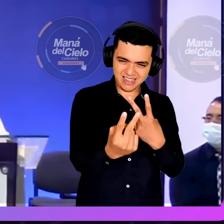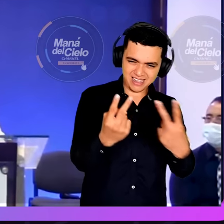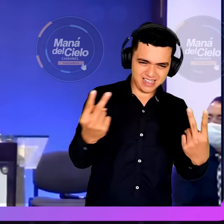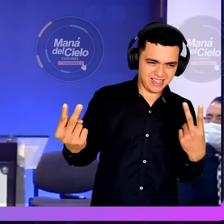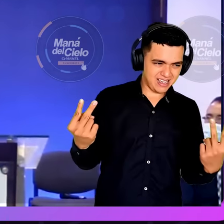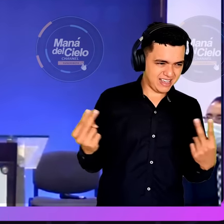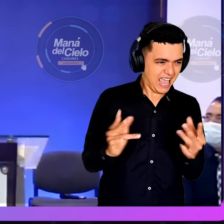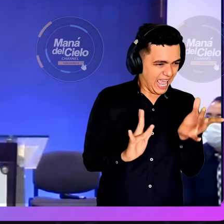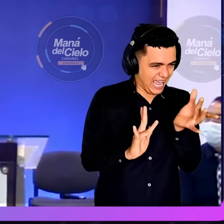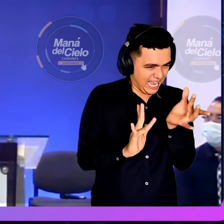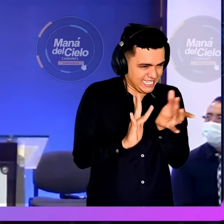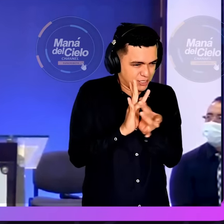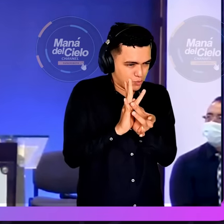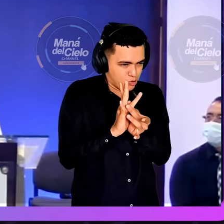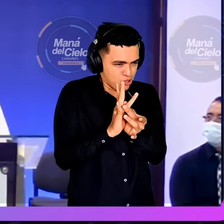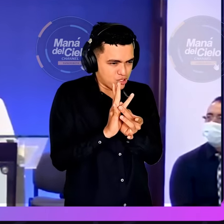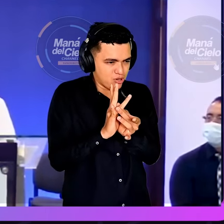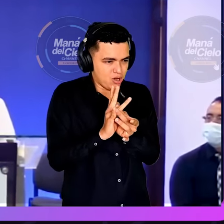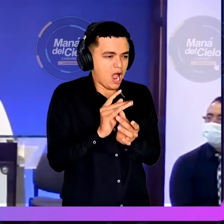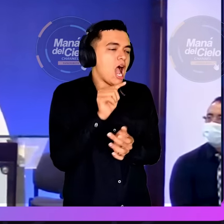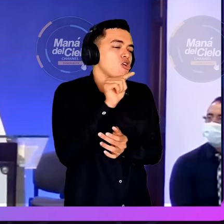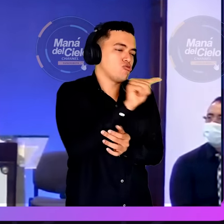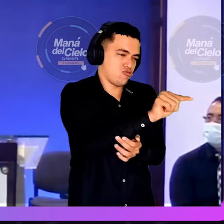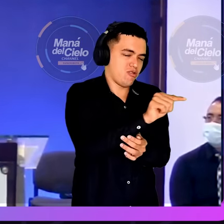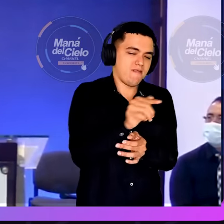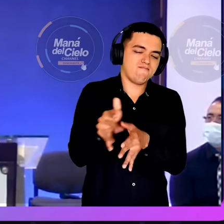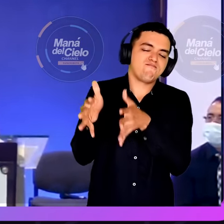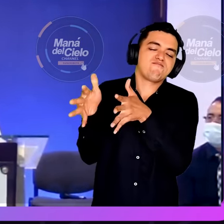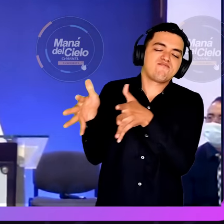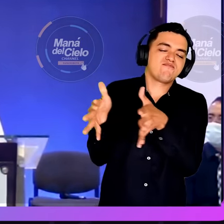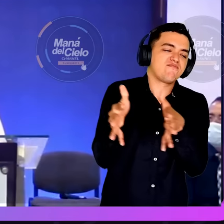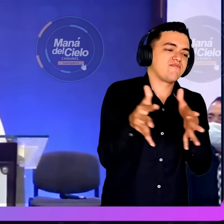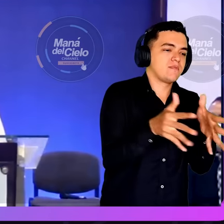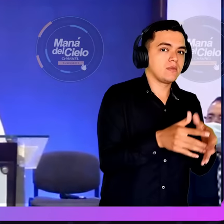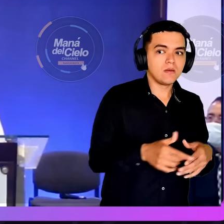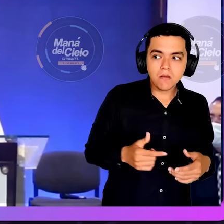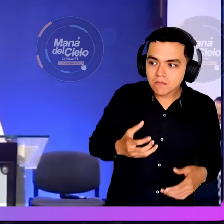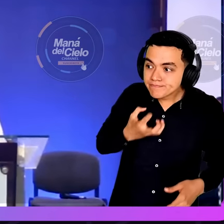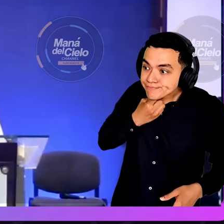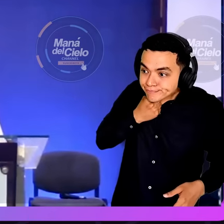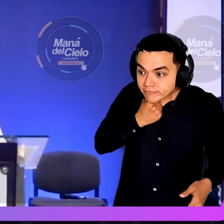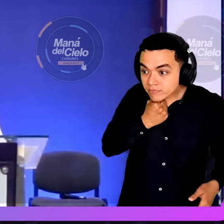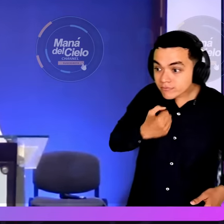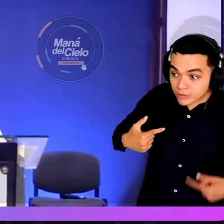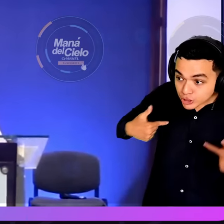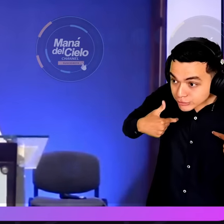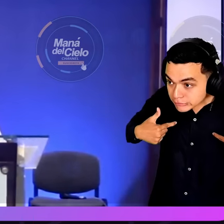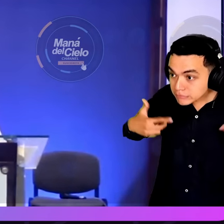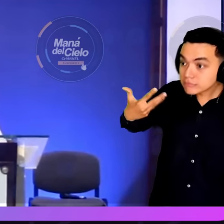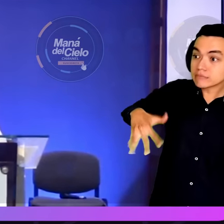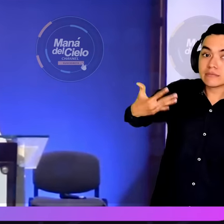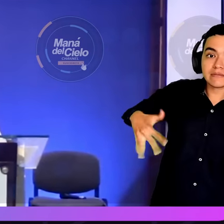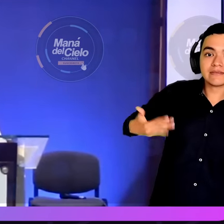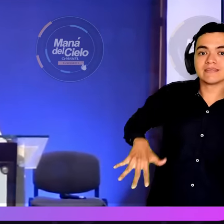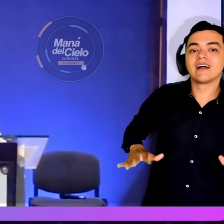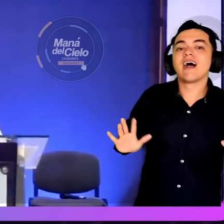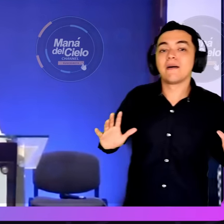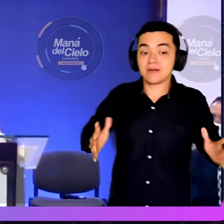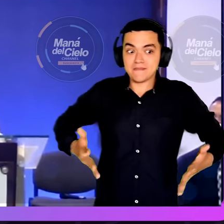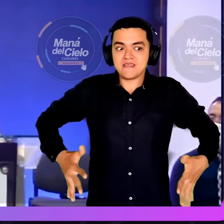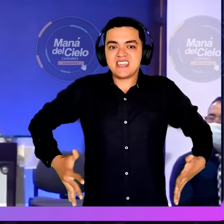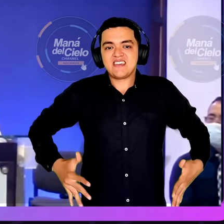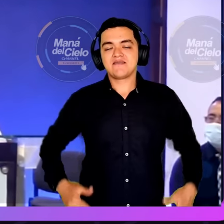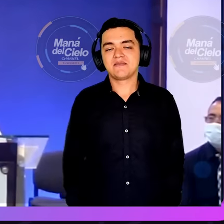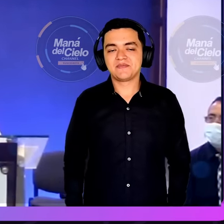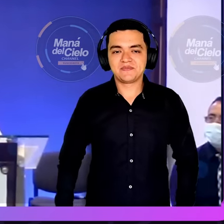Dijo, la vas a dar. Tú das una parte, yo doy la otra. Y así, poquito a poquito, con la ayuda del Señor. Entonces, yo no iba